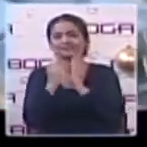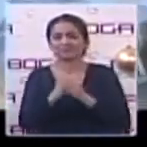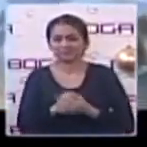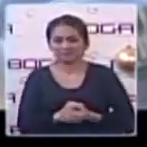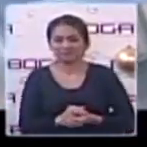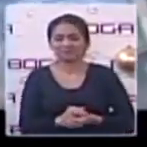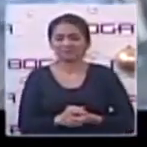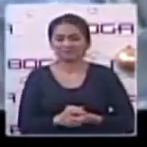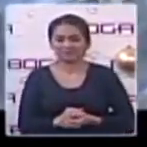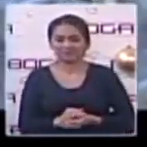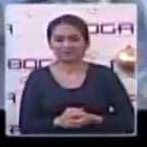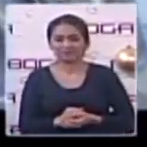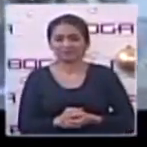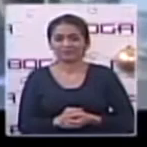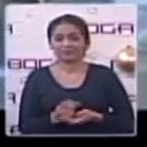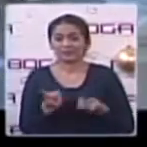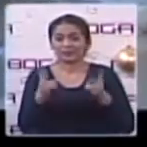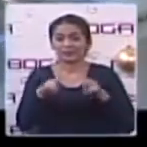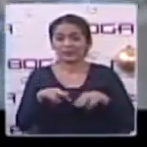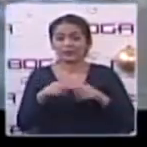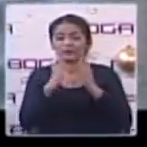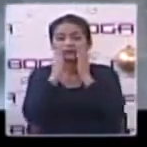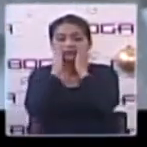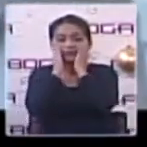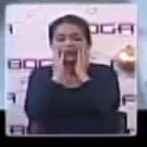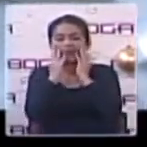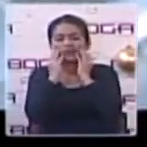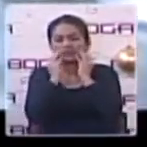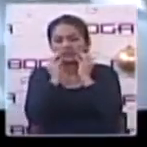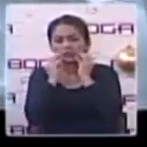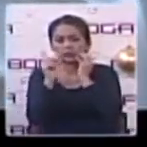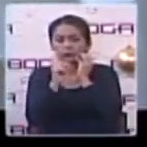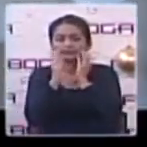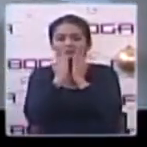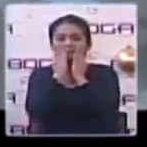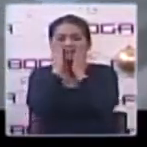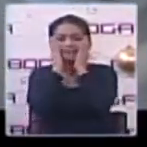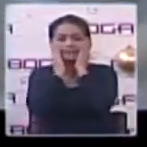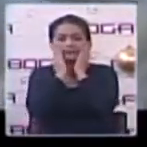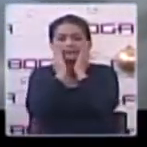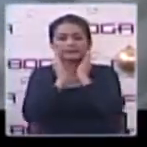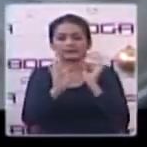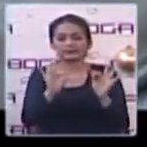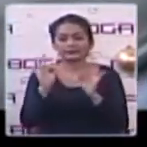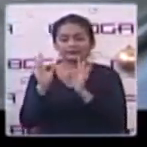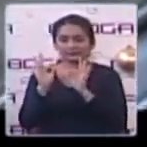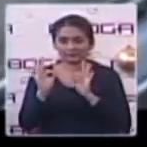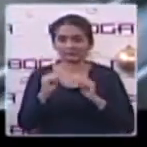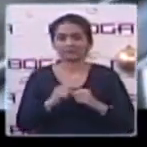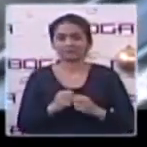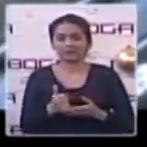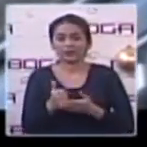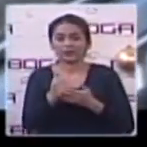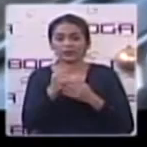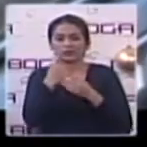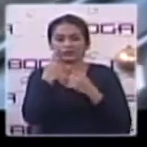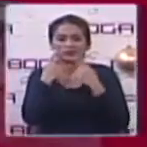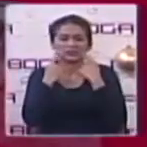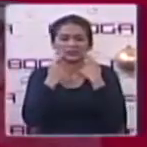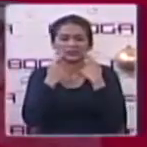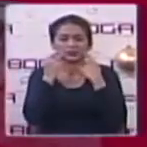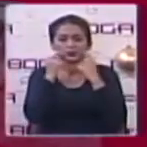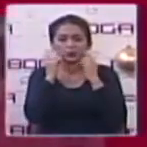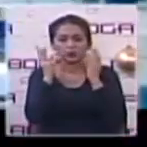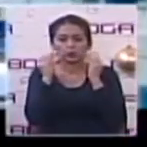instantáneo, a la vez que ayuda a mejorar la firmeza y elasticidad. Con el tiempo, perfecciona la piel y minimiza el aspecto de los